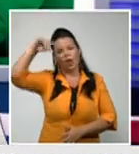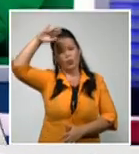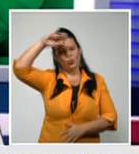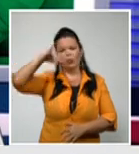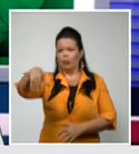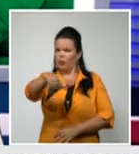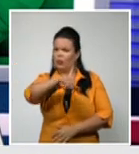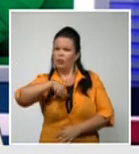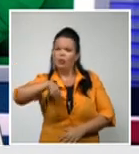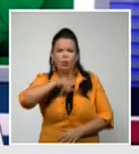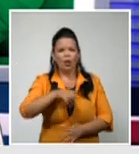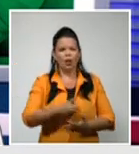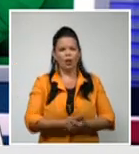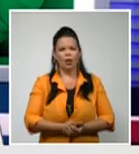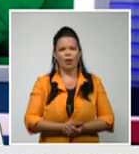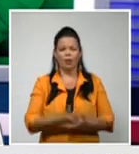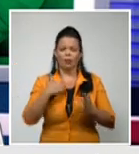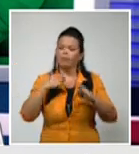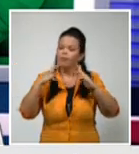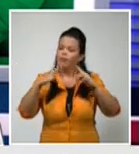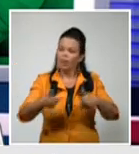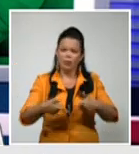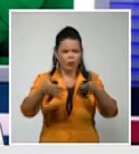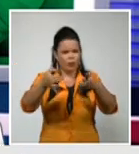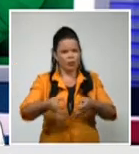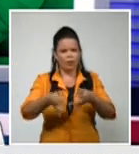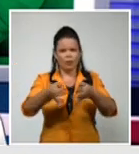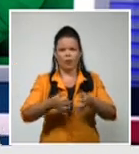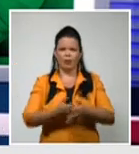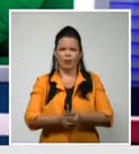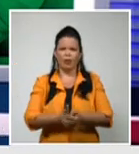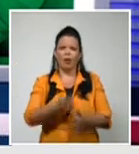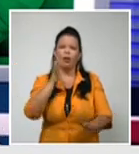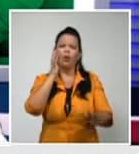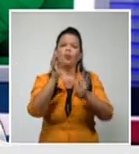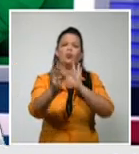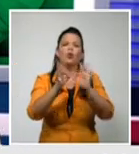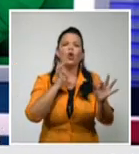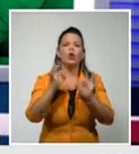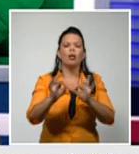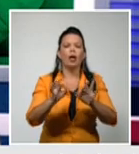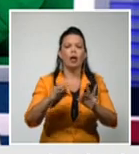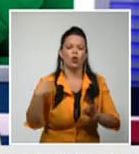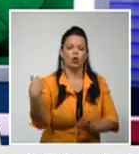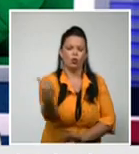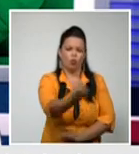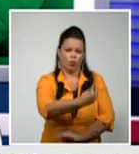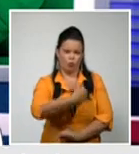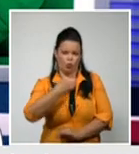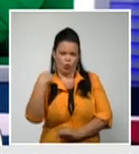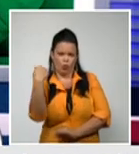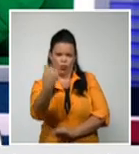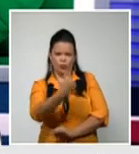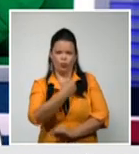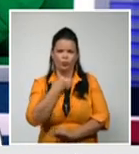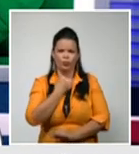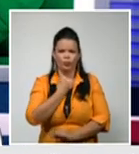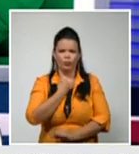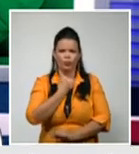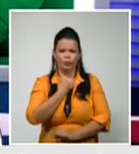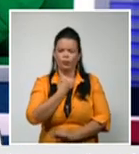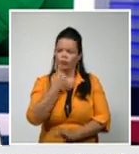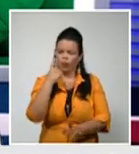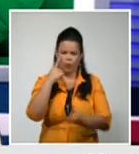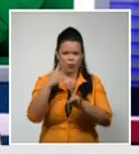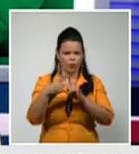Nada, lo que reiteramos siempre. Primero protegernos todos. Creo que eso está claro. Es